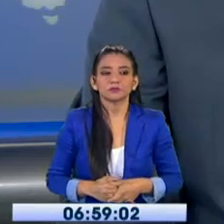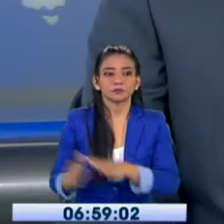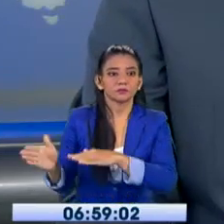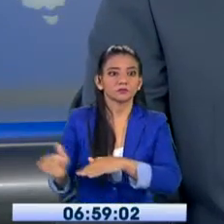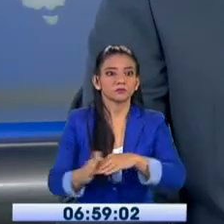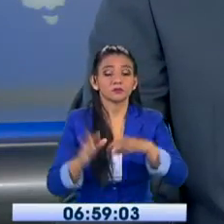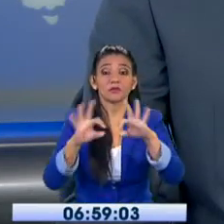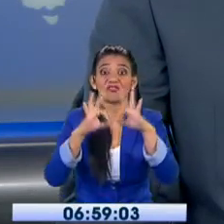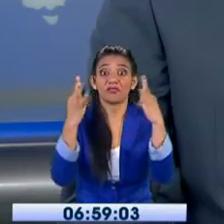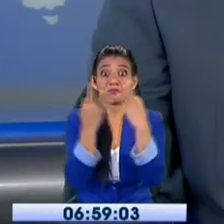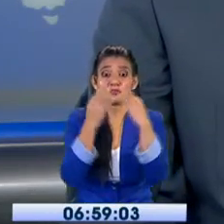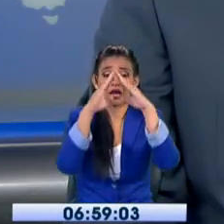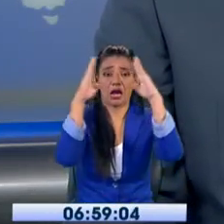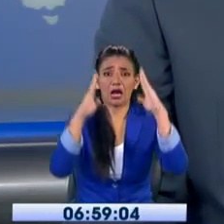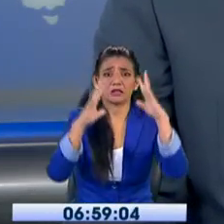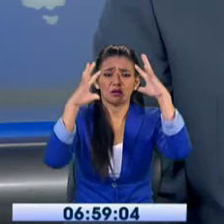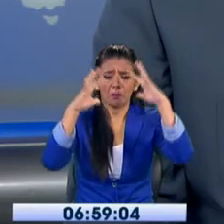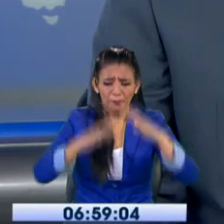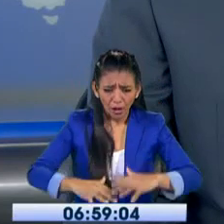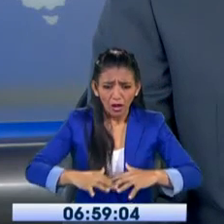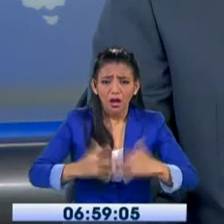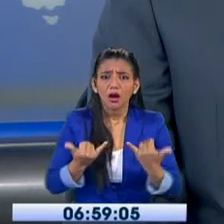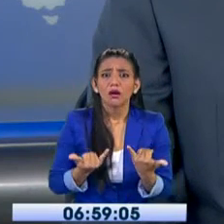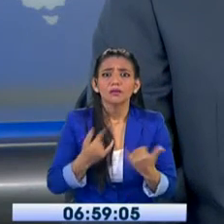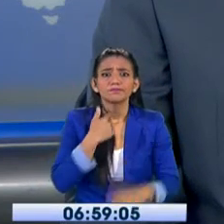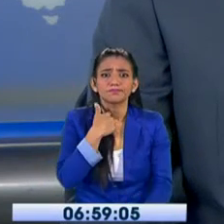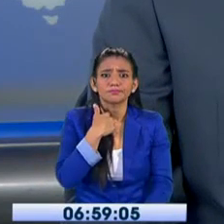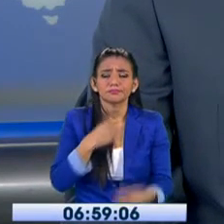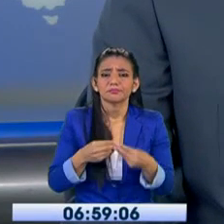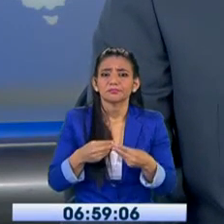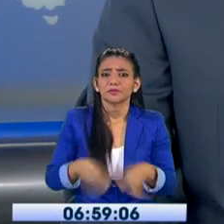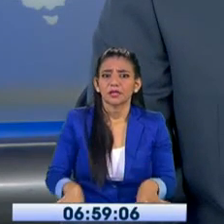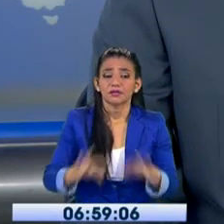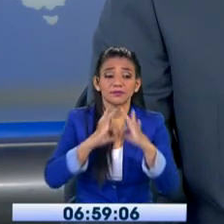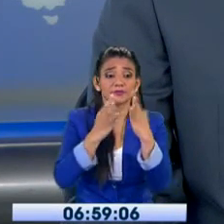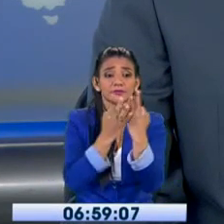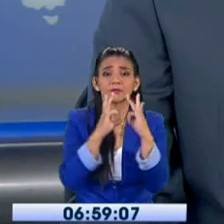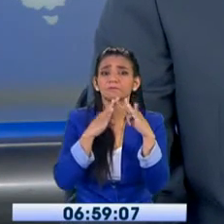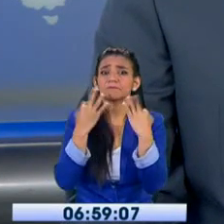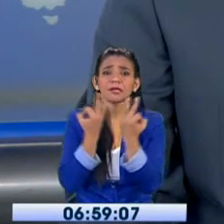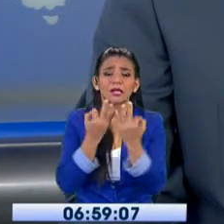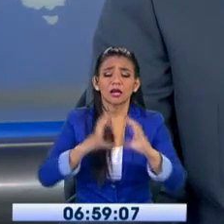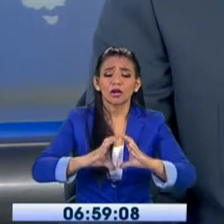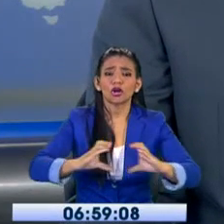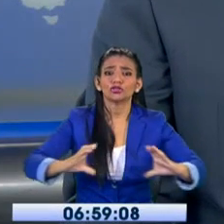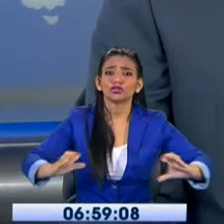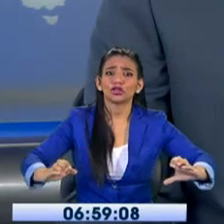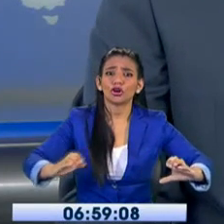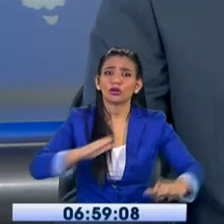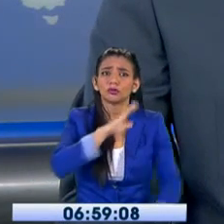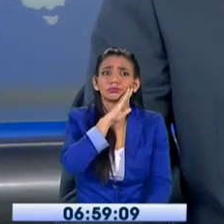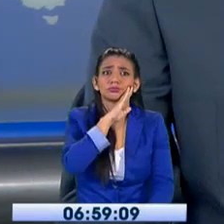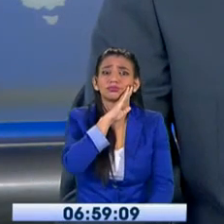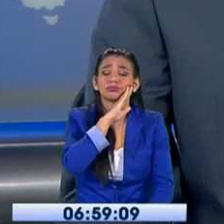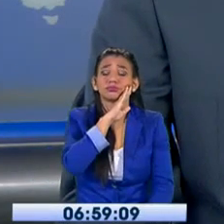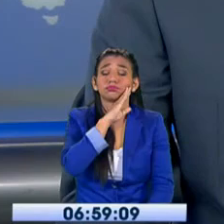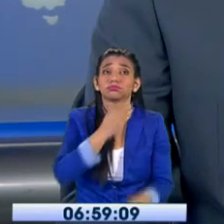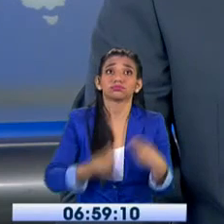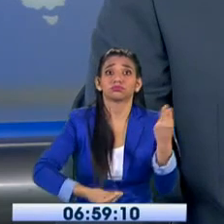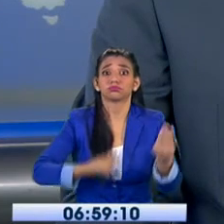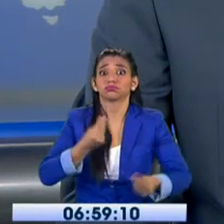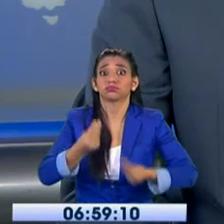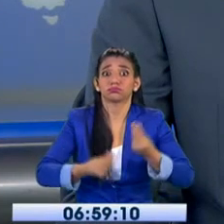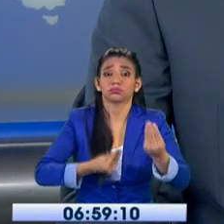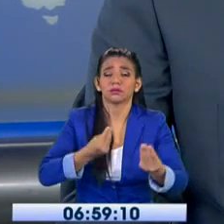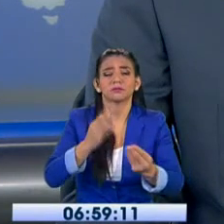familia sufrió la caída de su vivienda y ahora está en la calle. Sus integrantes pasan las horas en un colchón sin saber qué hacer y solicitan ayuda, ya que el